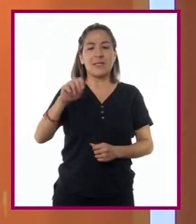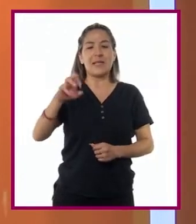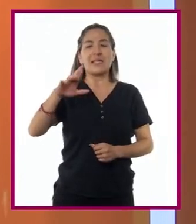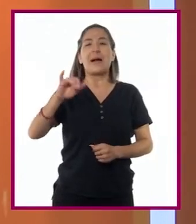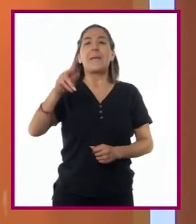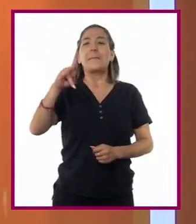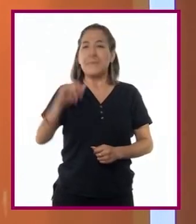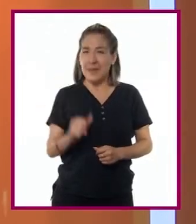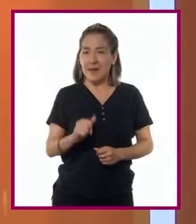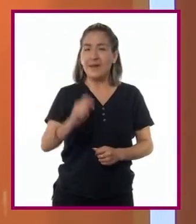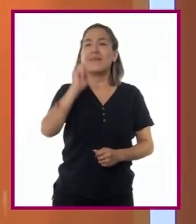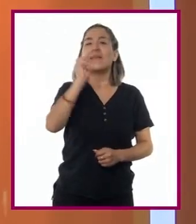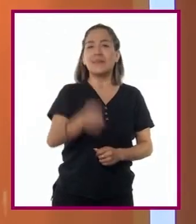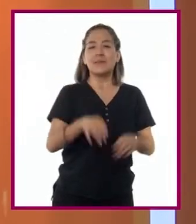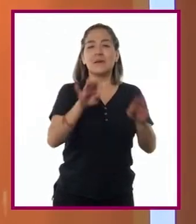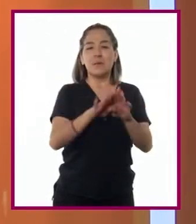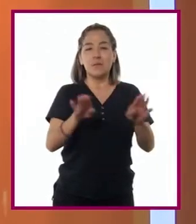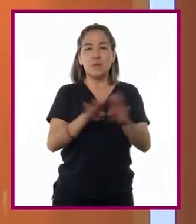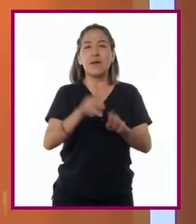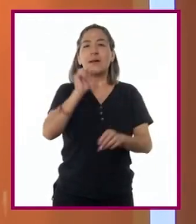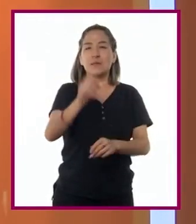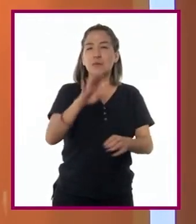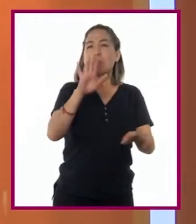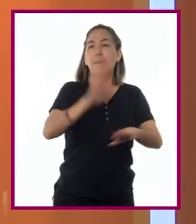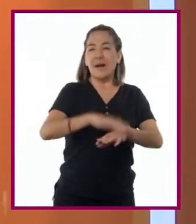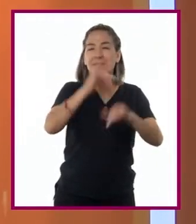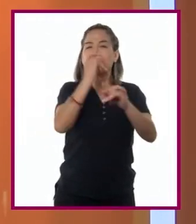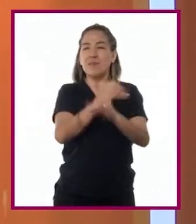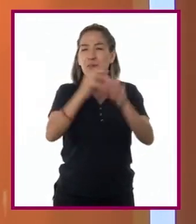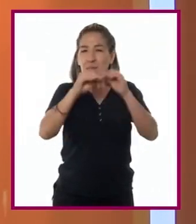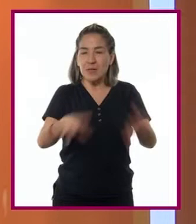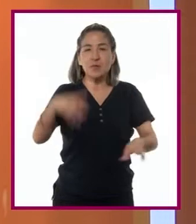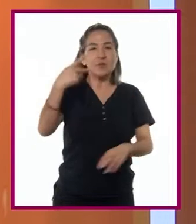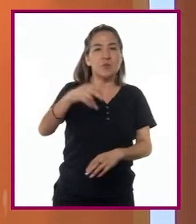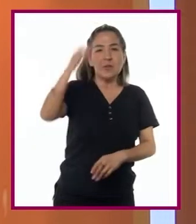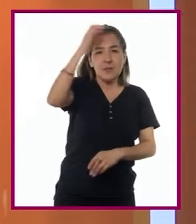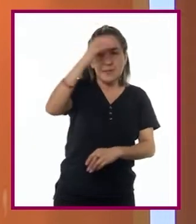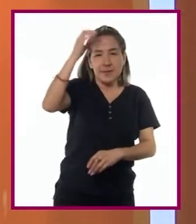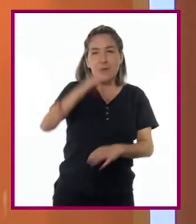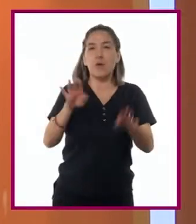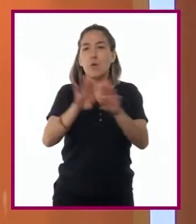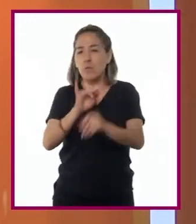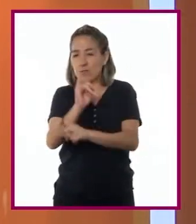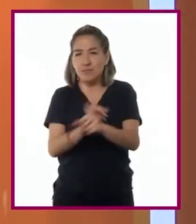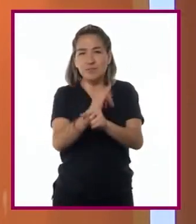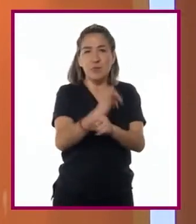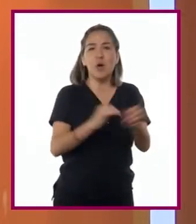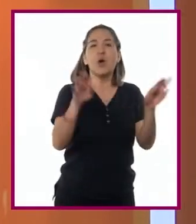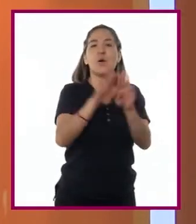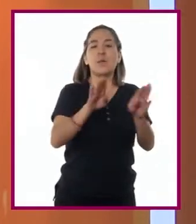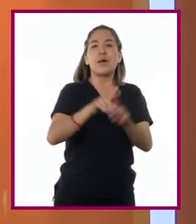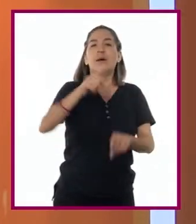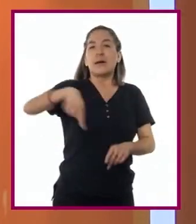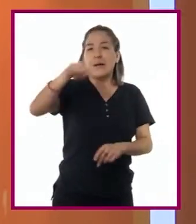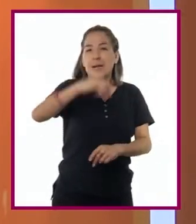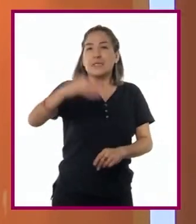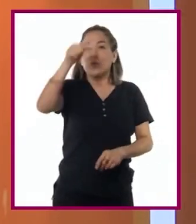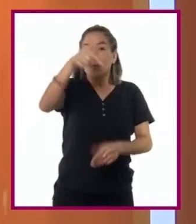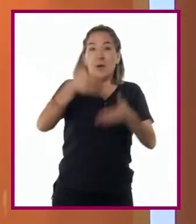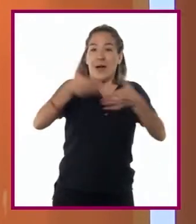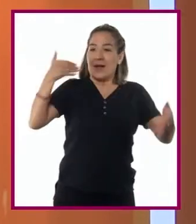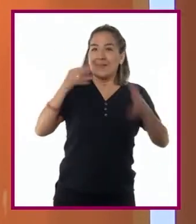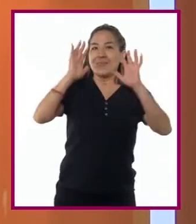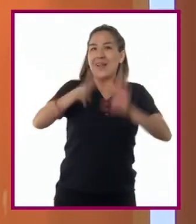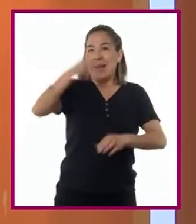propósito permitirnos discernir información científica de otros tipos por medio de la reflexión de los saberes